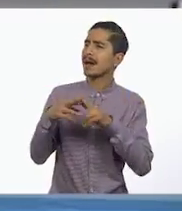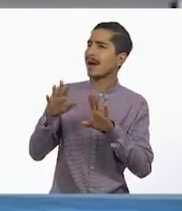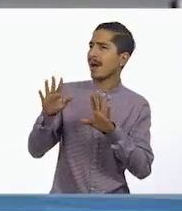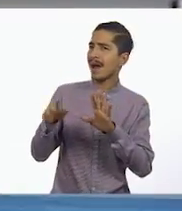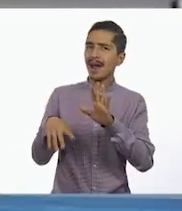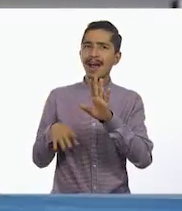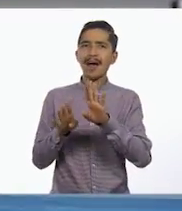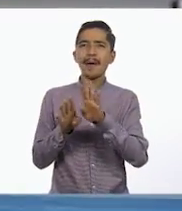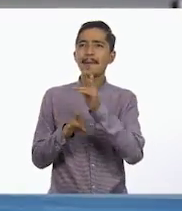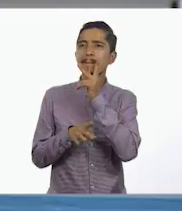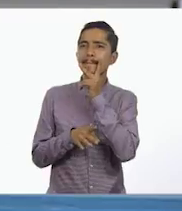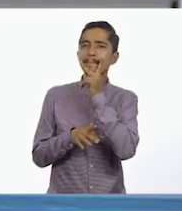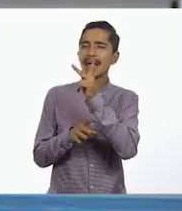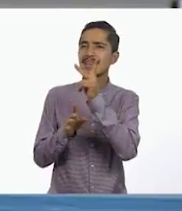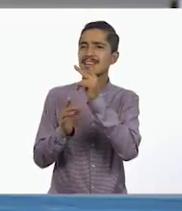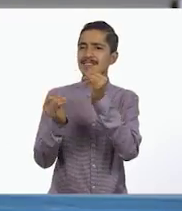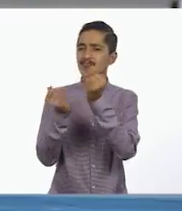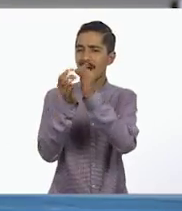verso sin esfuerzo.